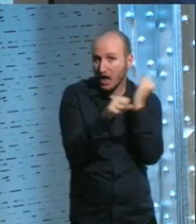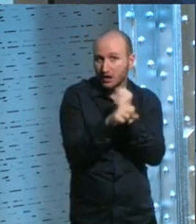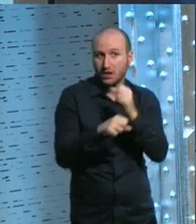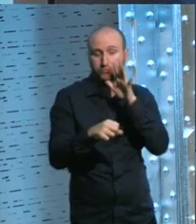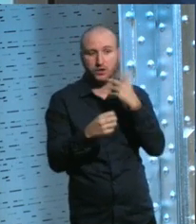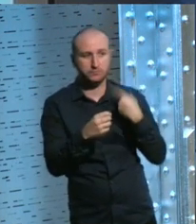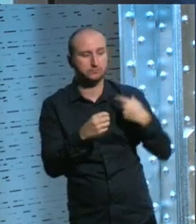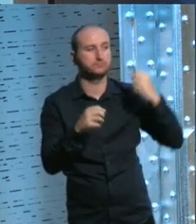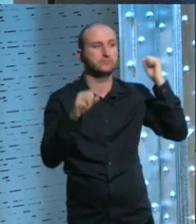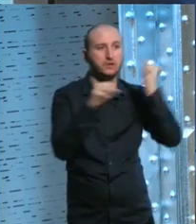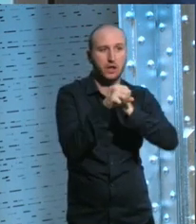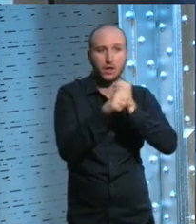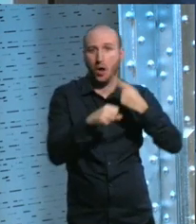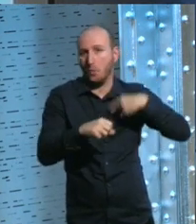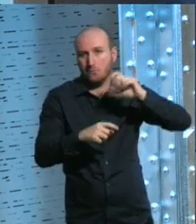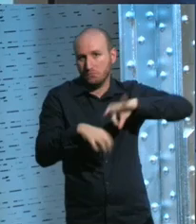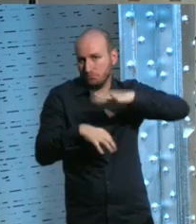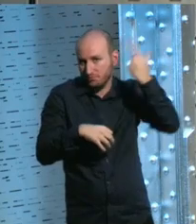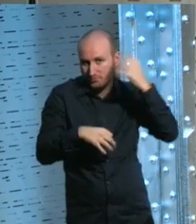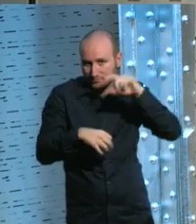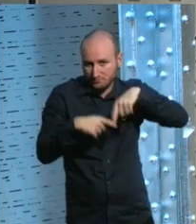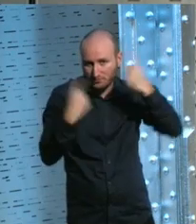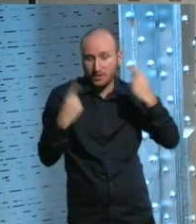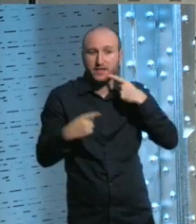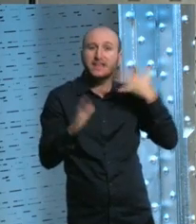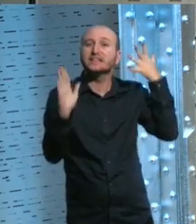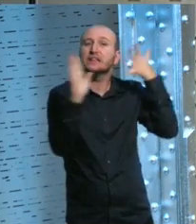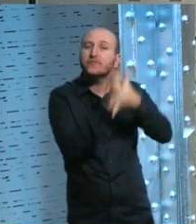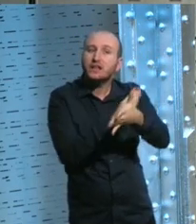sourcing, working, whatever, es una capa